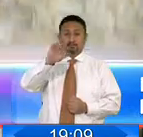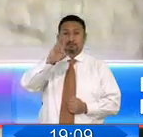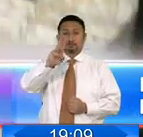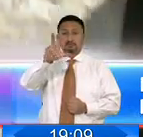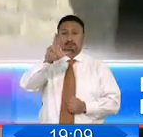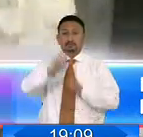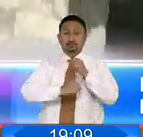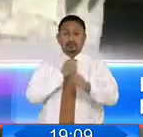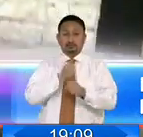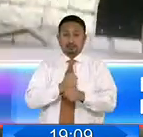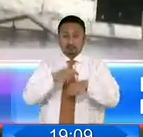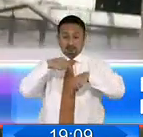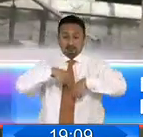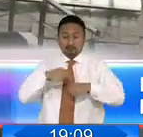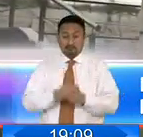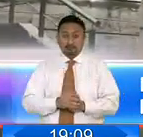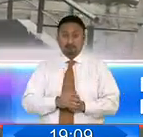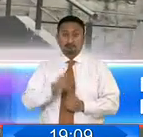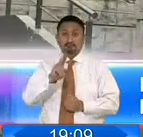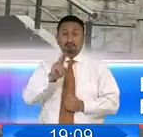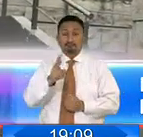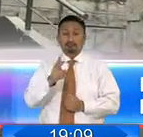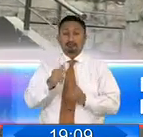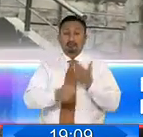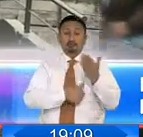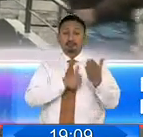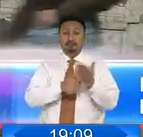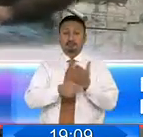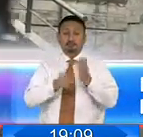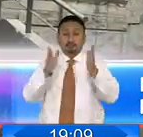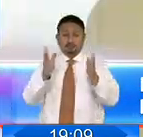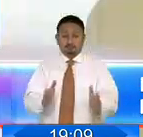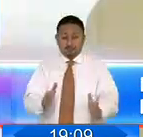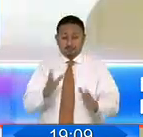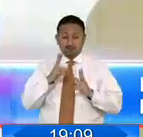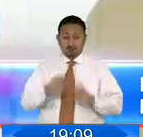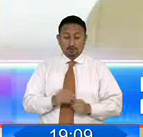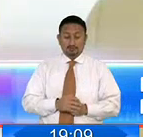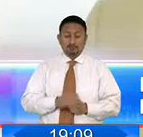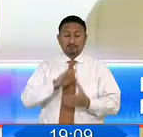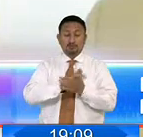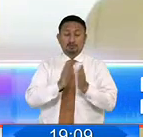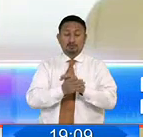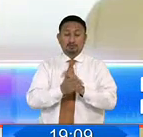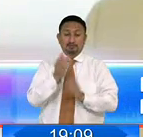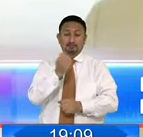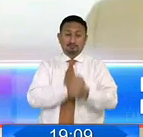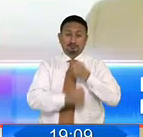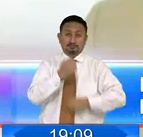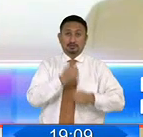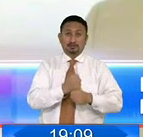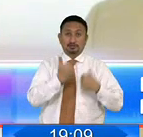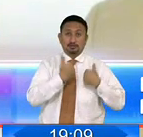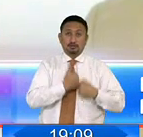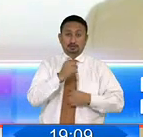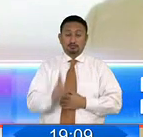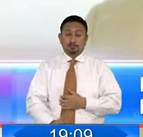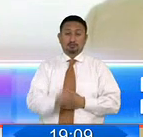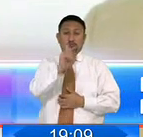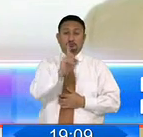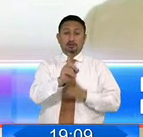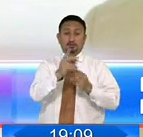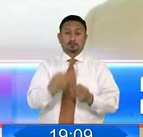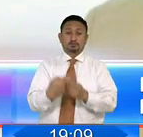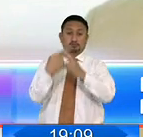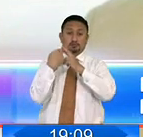fue viceministro de atención integral del ministerio de salud desde noviembre del año pasado y ahora asume el principal